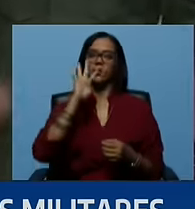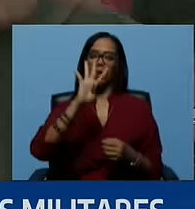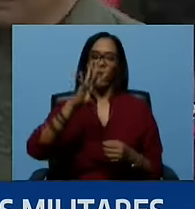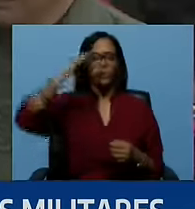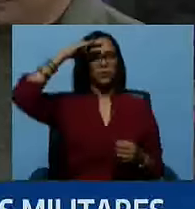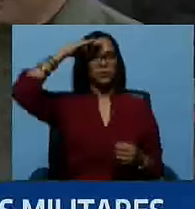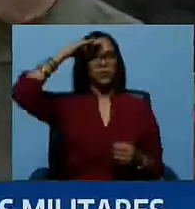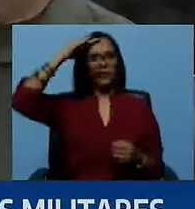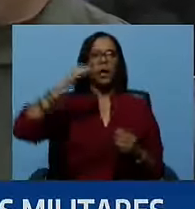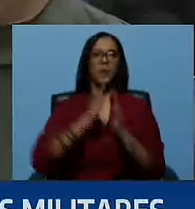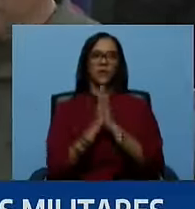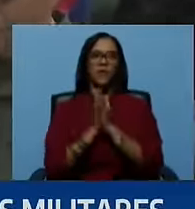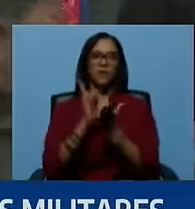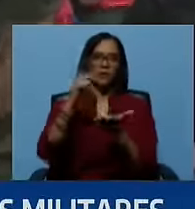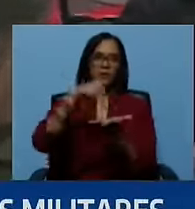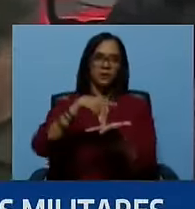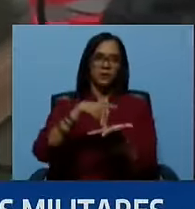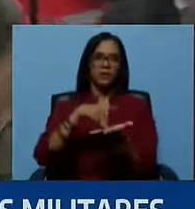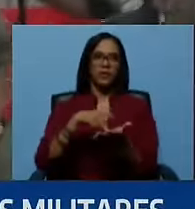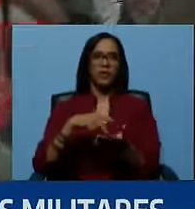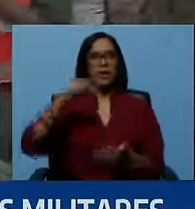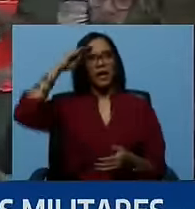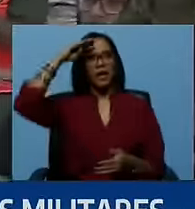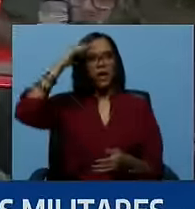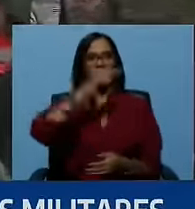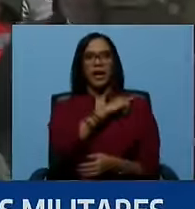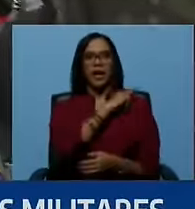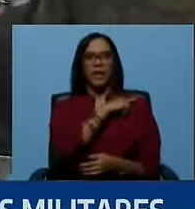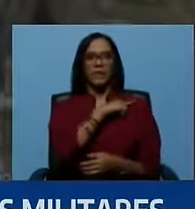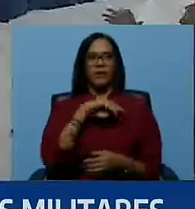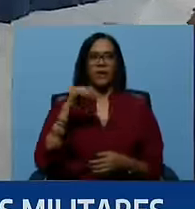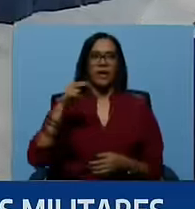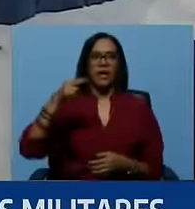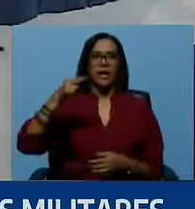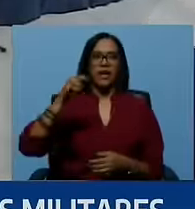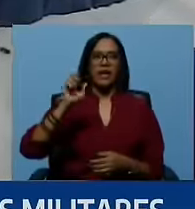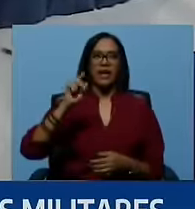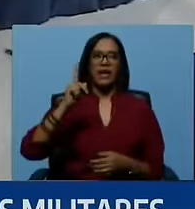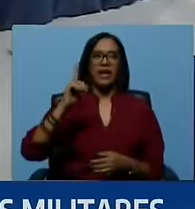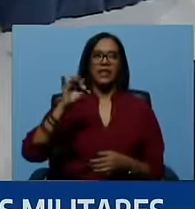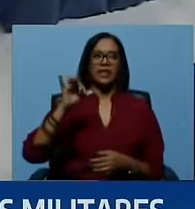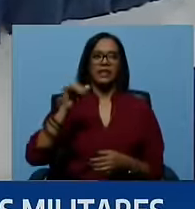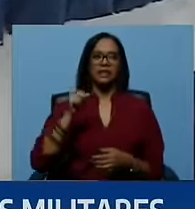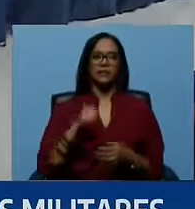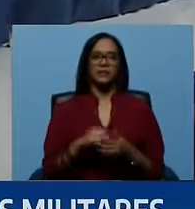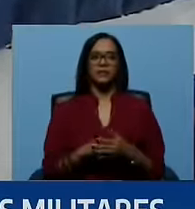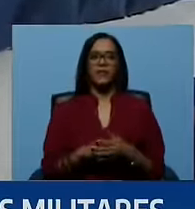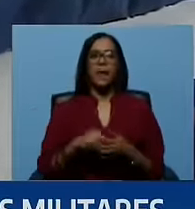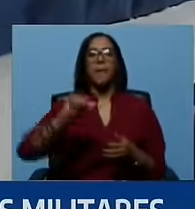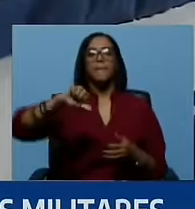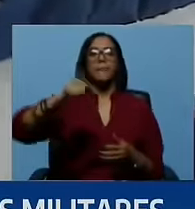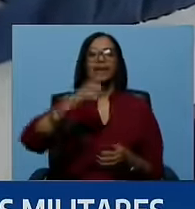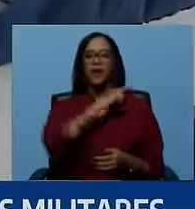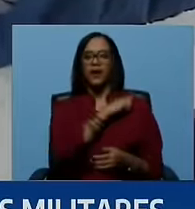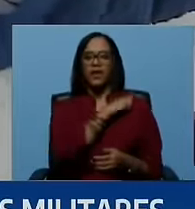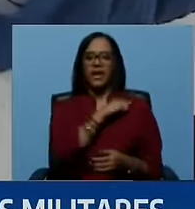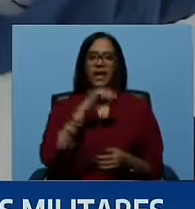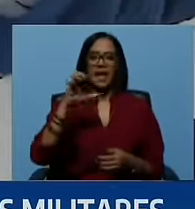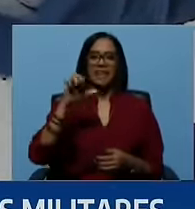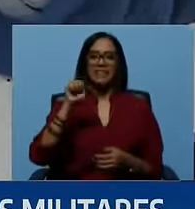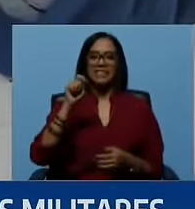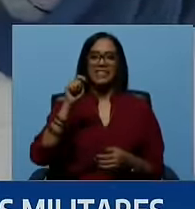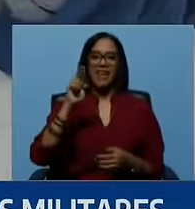oficiales que por favor suban aquí general Hernández l mayor general Estrada